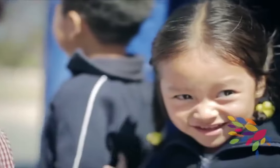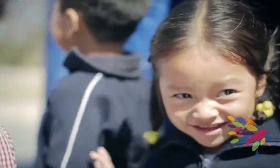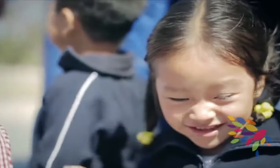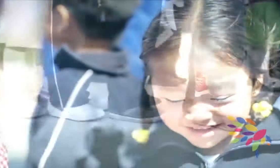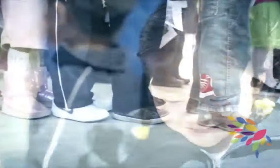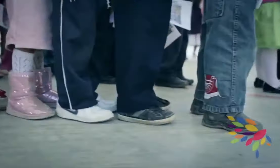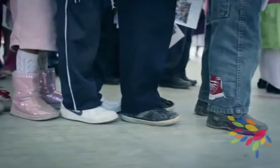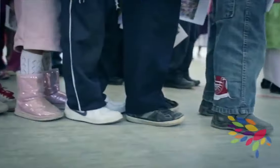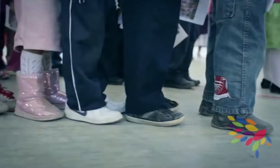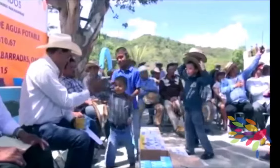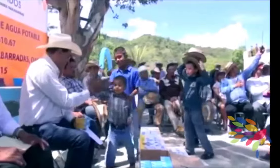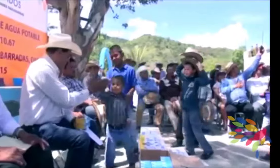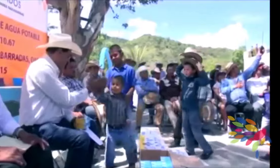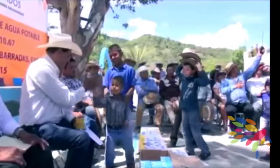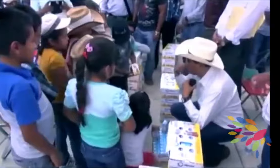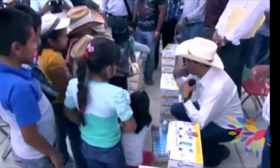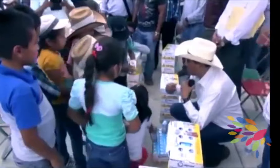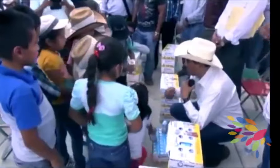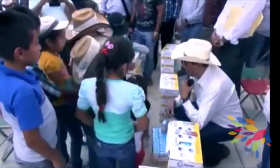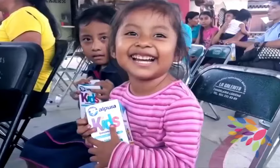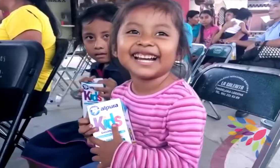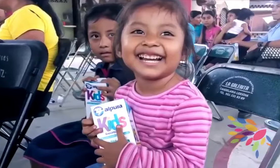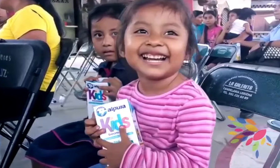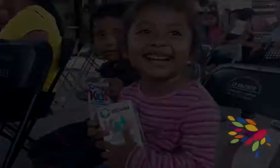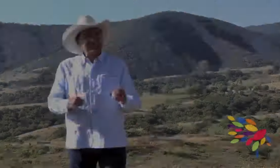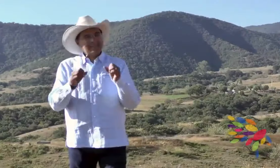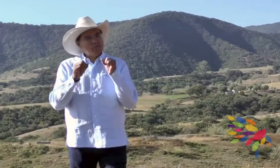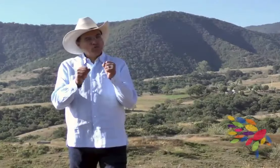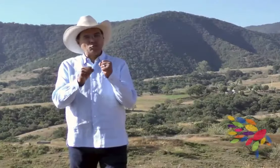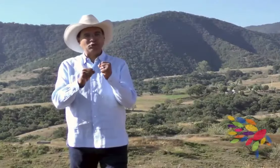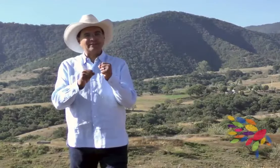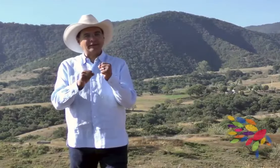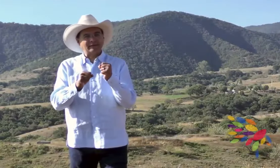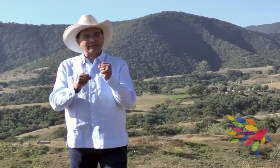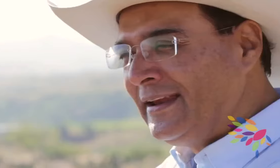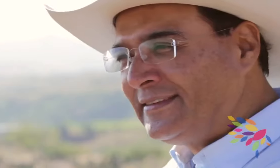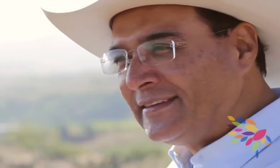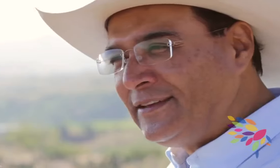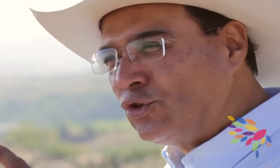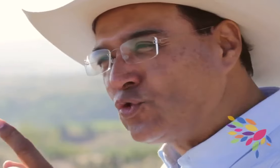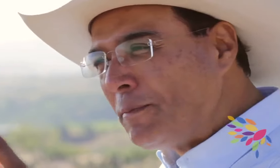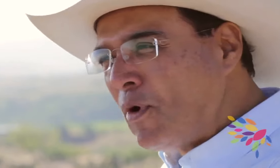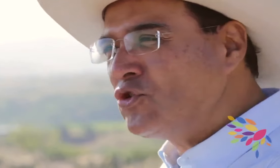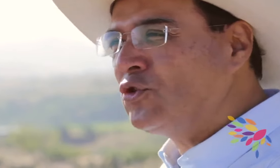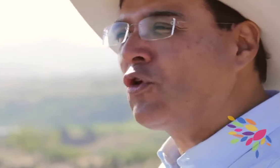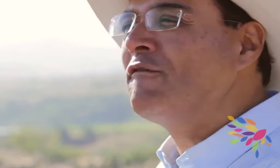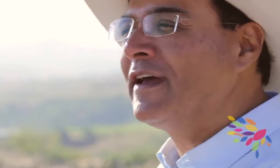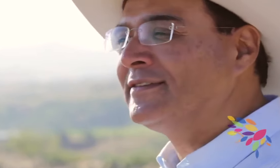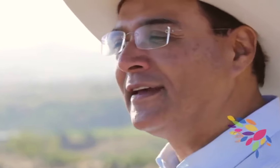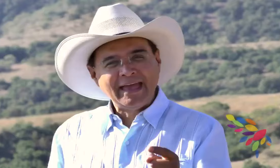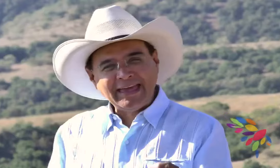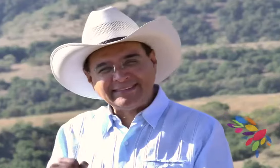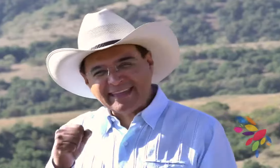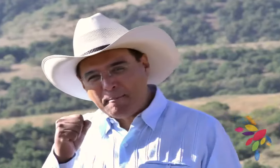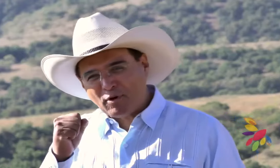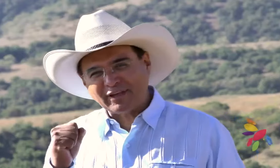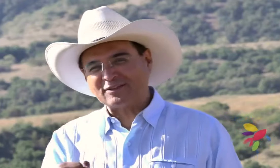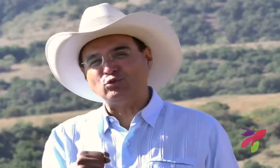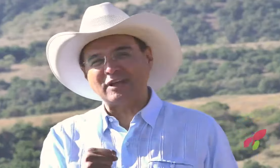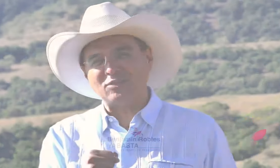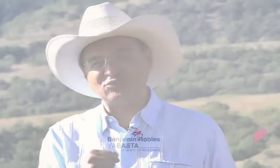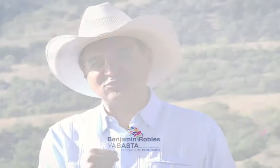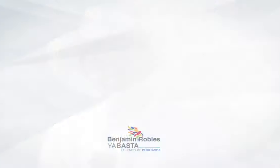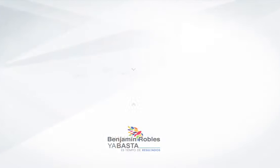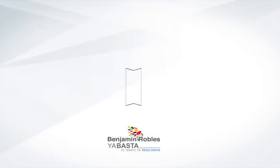las escuelas y combatimos desde ahora la desnutrición infantil. Falta mucho por hacer. Necesito tu apoyo y tu confianza. Es tiempo